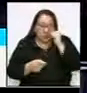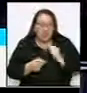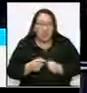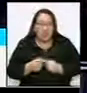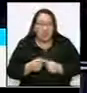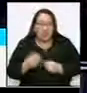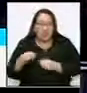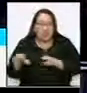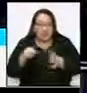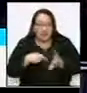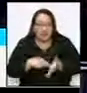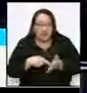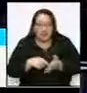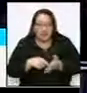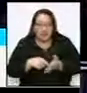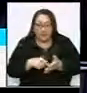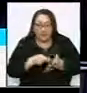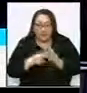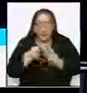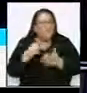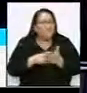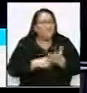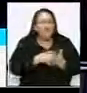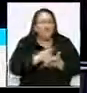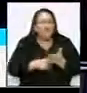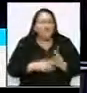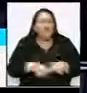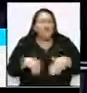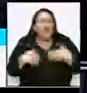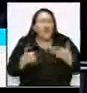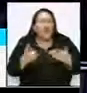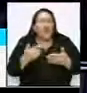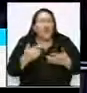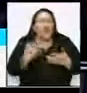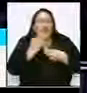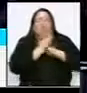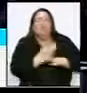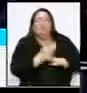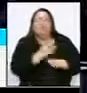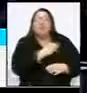lo que se está haciendo es simplemente eliminando la posibilidad de censura ministerial.